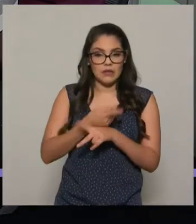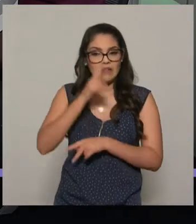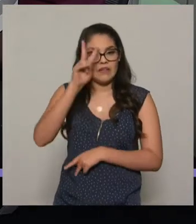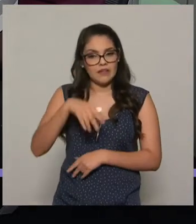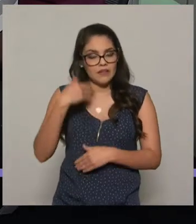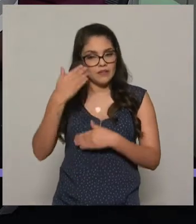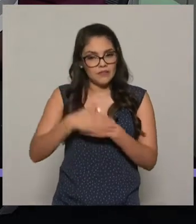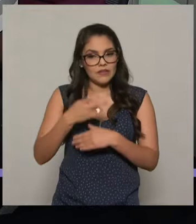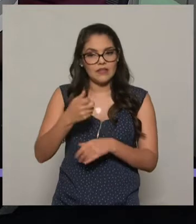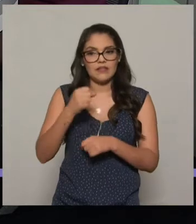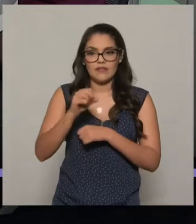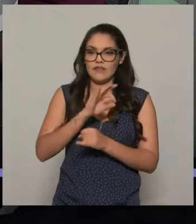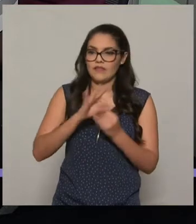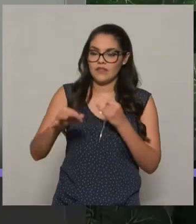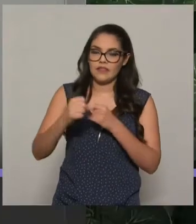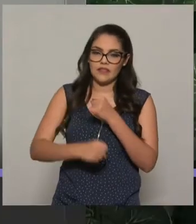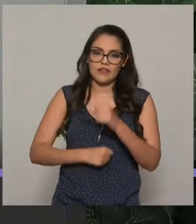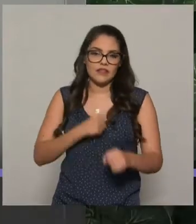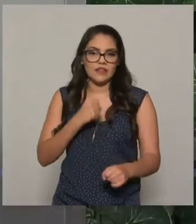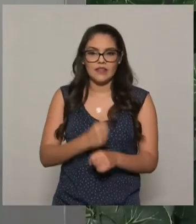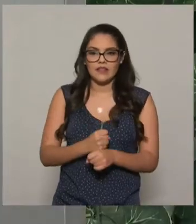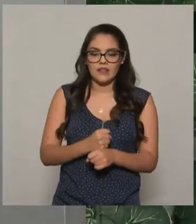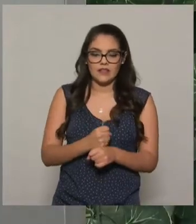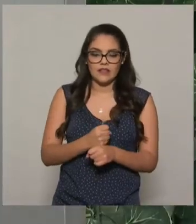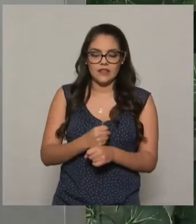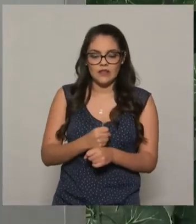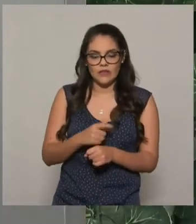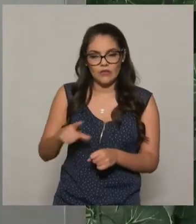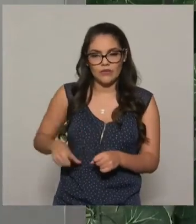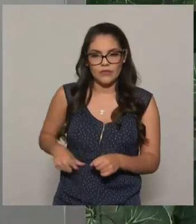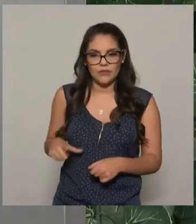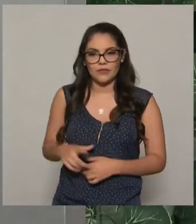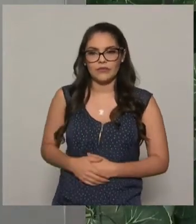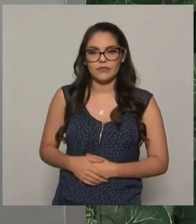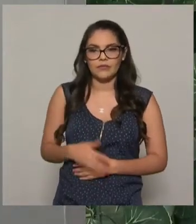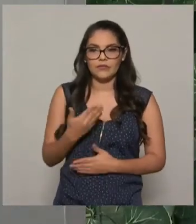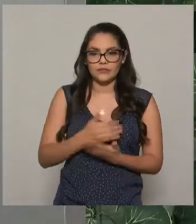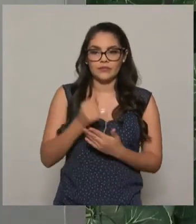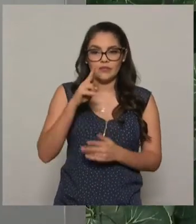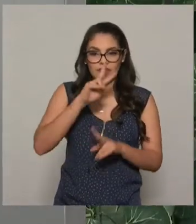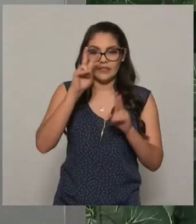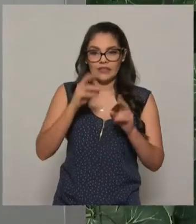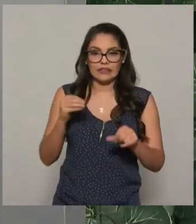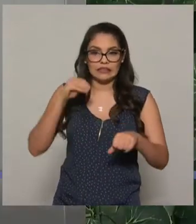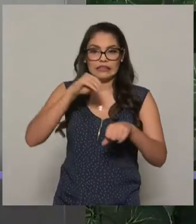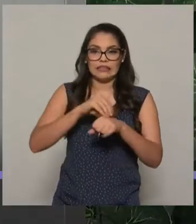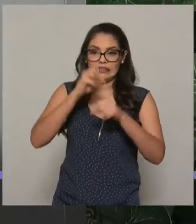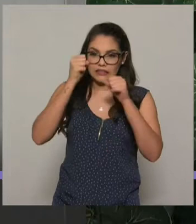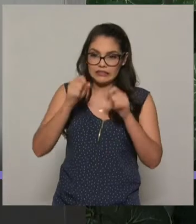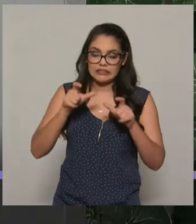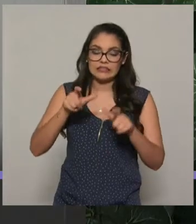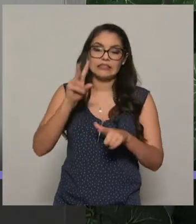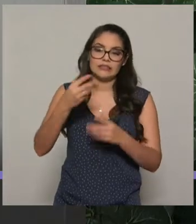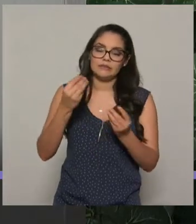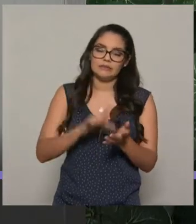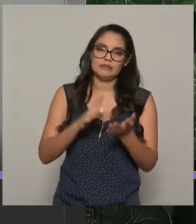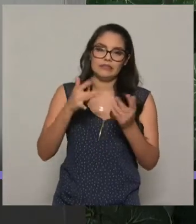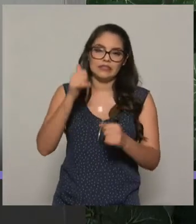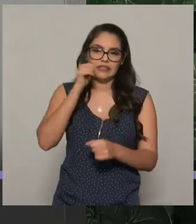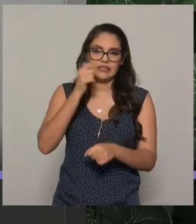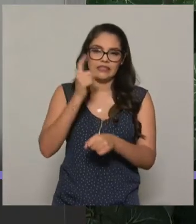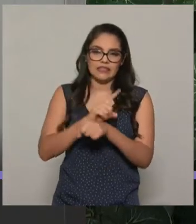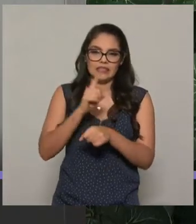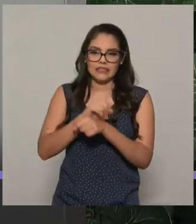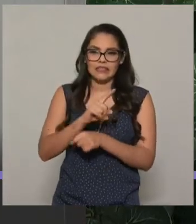final del sexenio. Muchísimas gracias a ti por la invitación y por poner este tema en la agenda, que es la seguridad vial. Recordar que todos los días todos